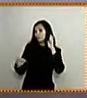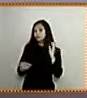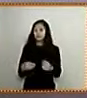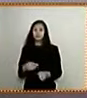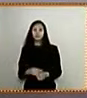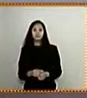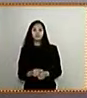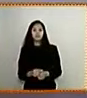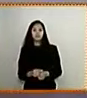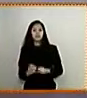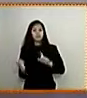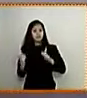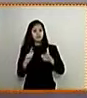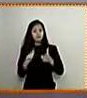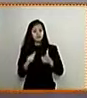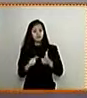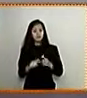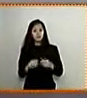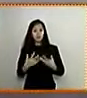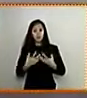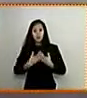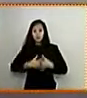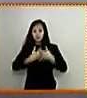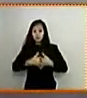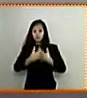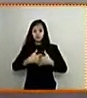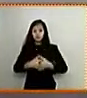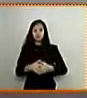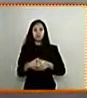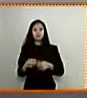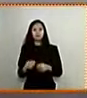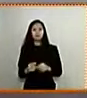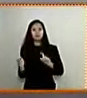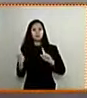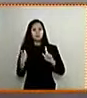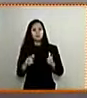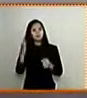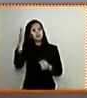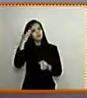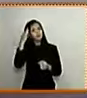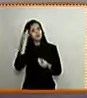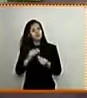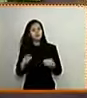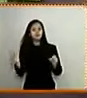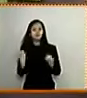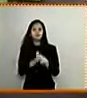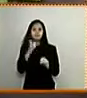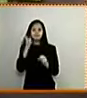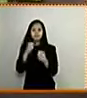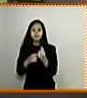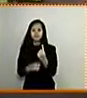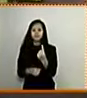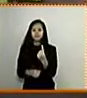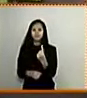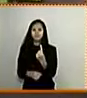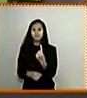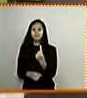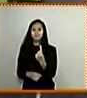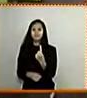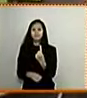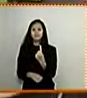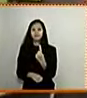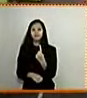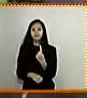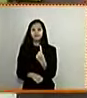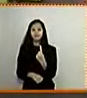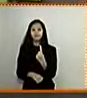ambas nuestras máquinas van a seleccionar un dígito con el cual juntos formaremos el número afortunado. Primer dígito. Y